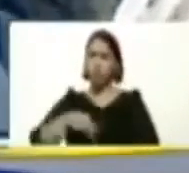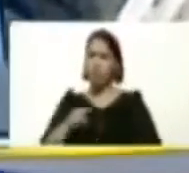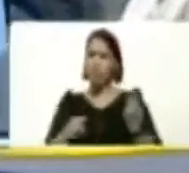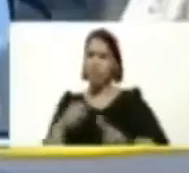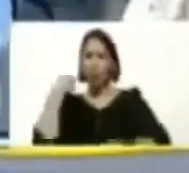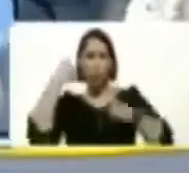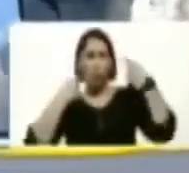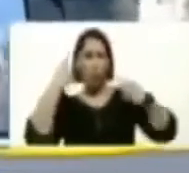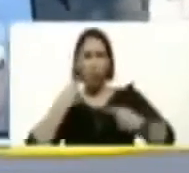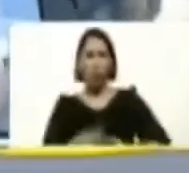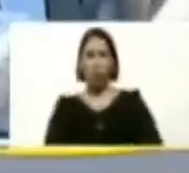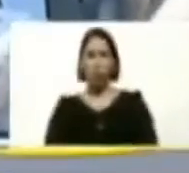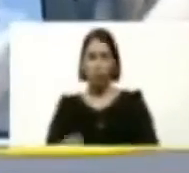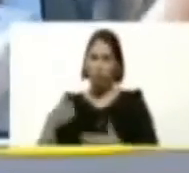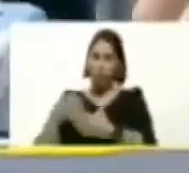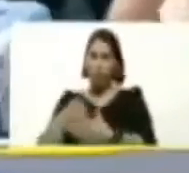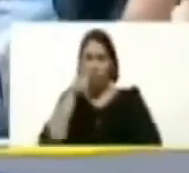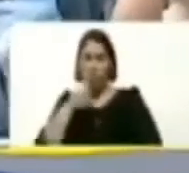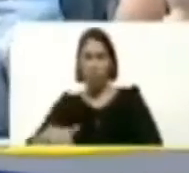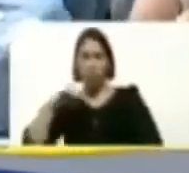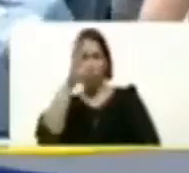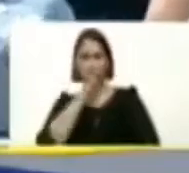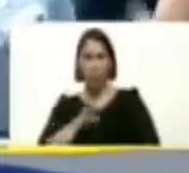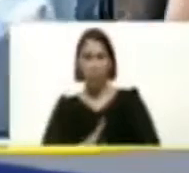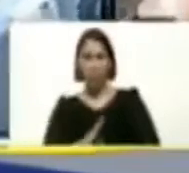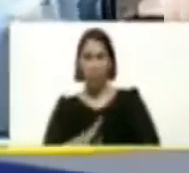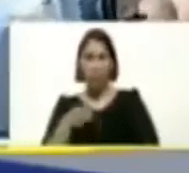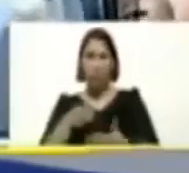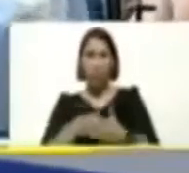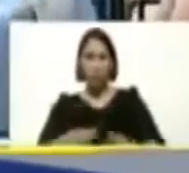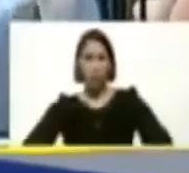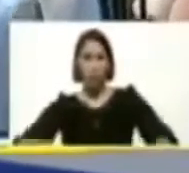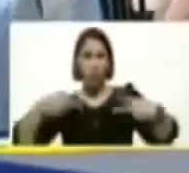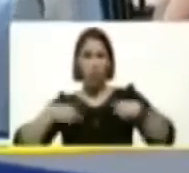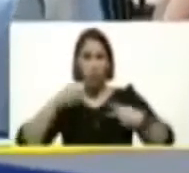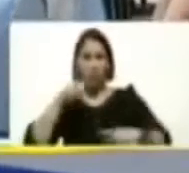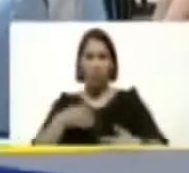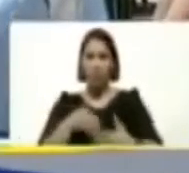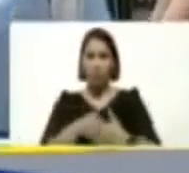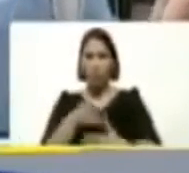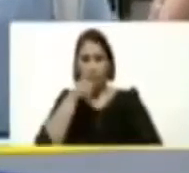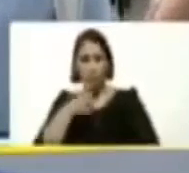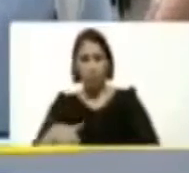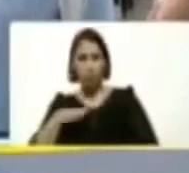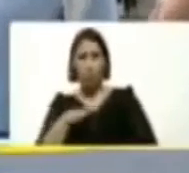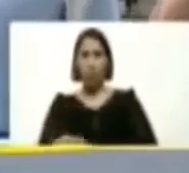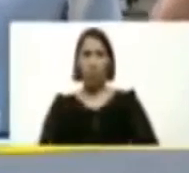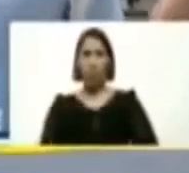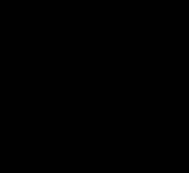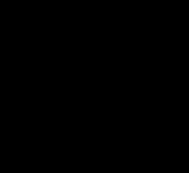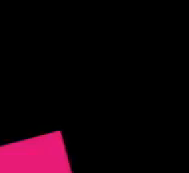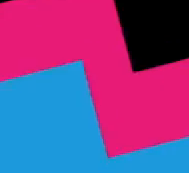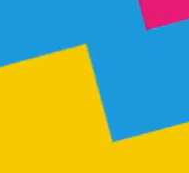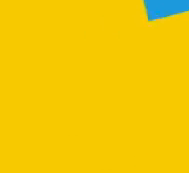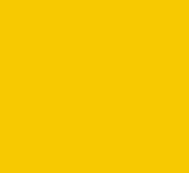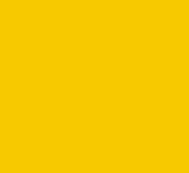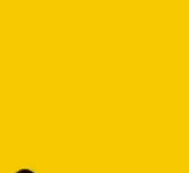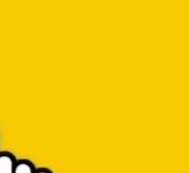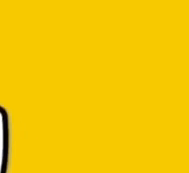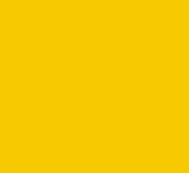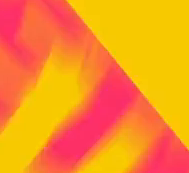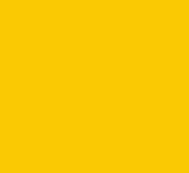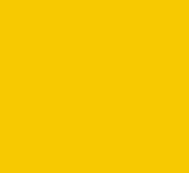estas locuras contra el pueblo de Brasil, contra la humanidad y contra el pueblo de Venezuela.